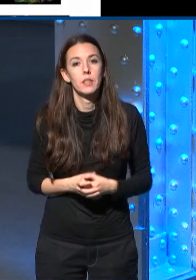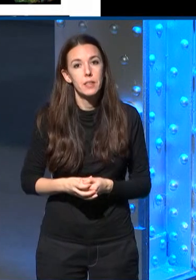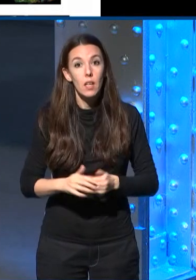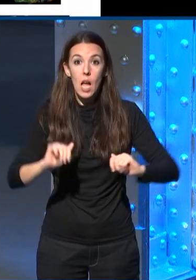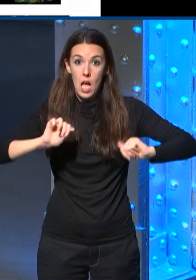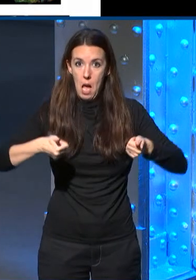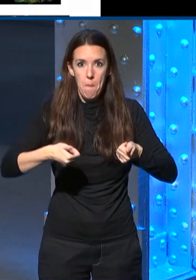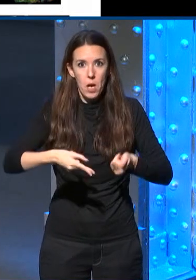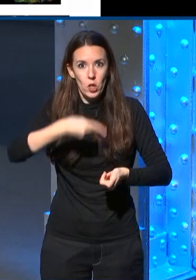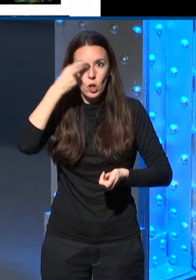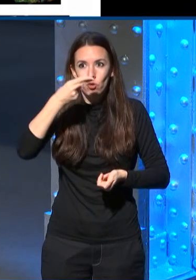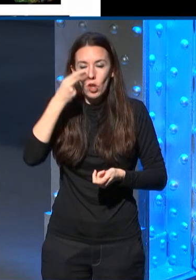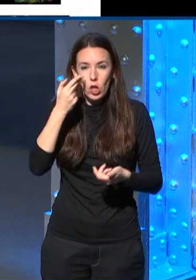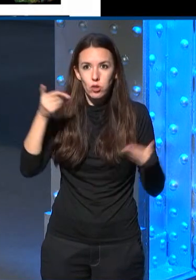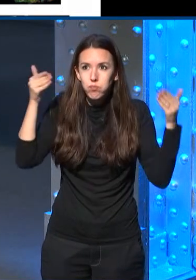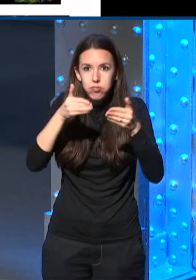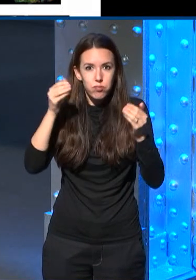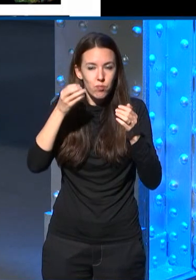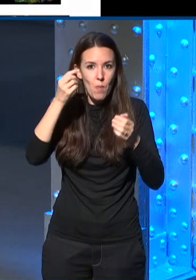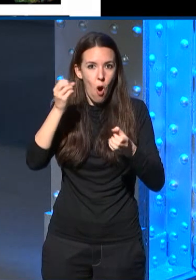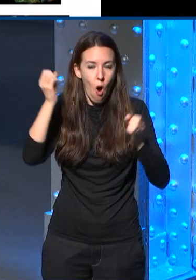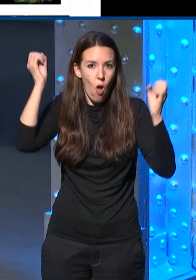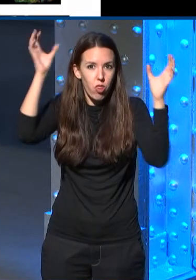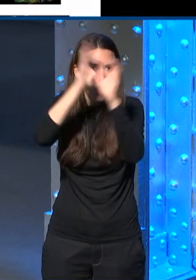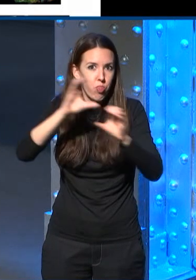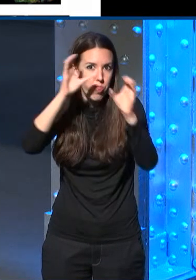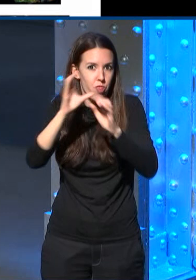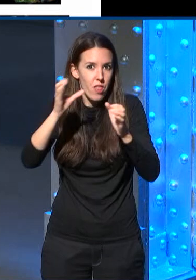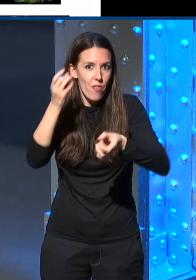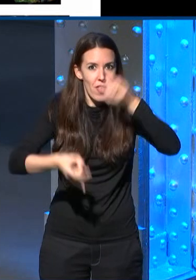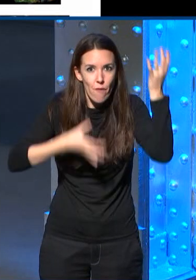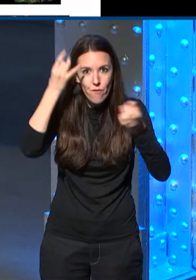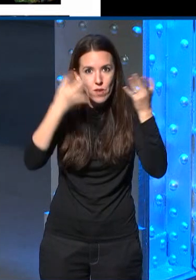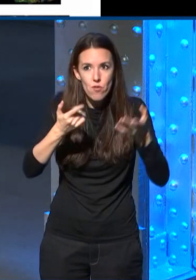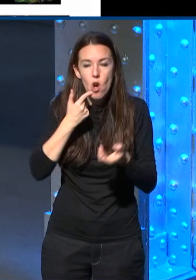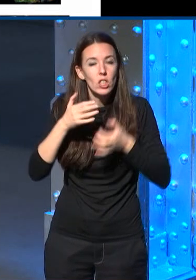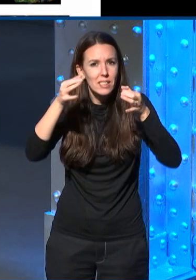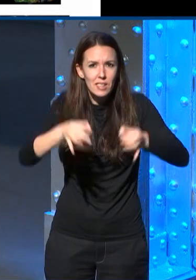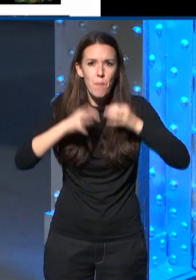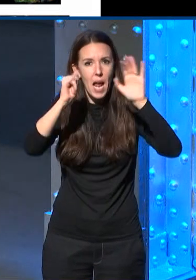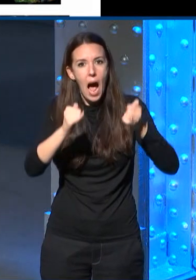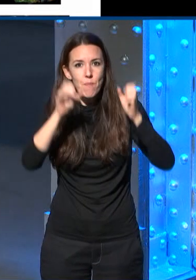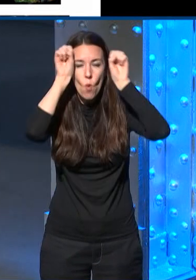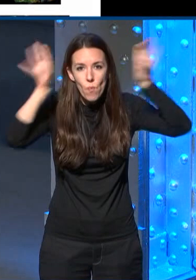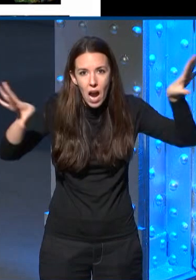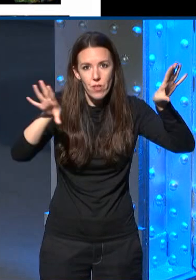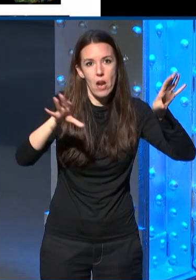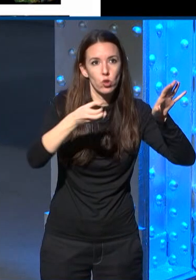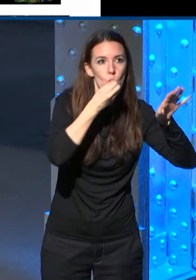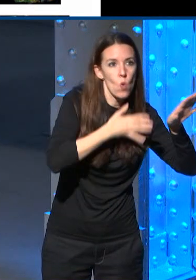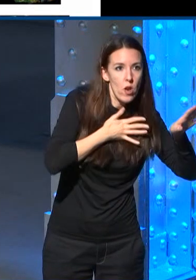entonces el interés de los autores de ciencia ficción en Marte y empiezan a salir novelas de todo tipo, siempre con una civilización marciana, con marcianos buenos y casi todos